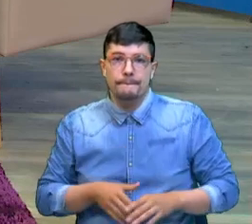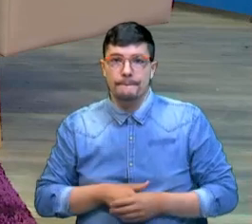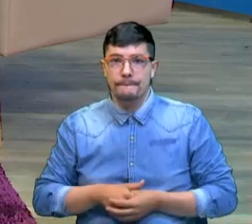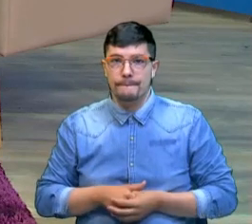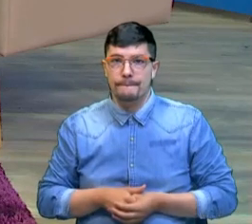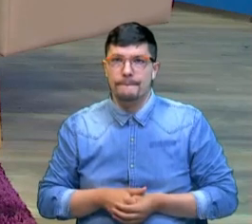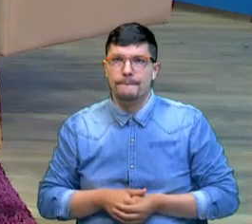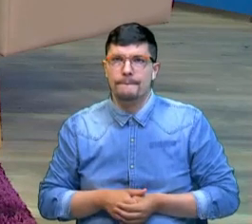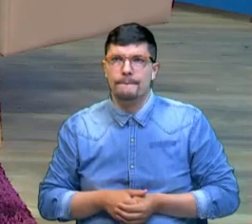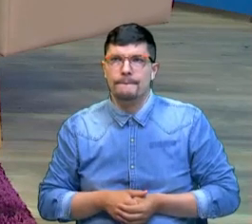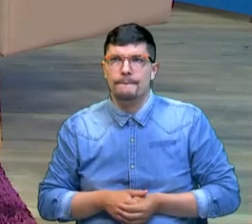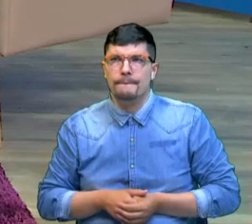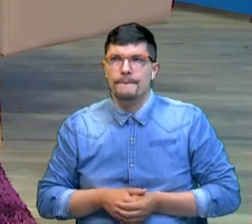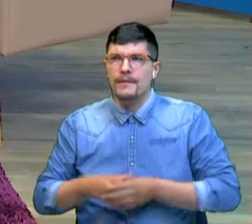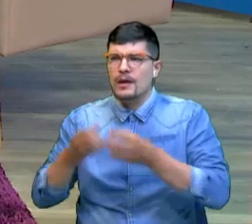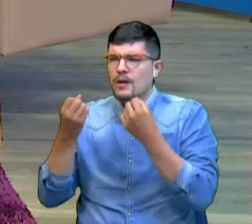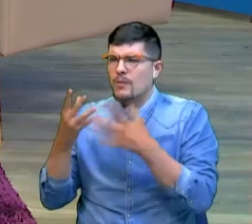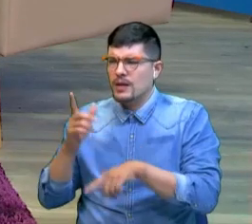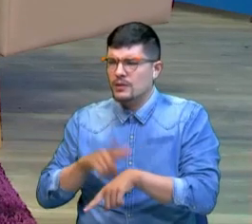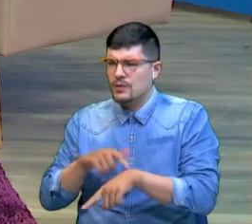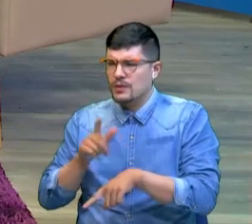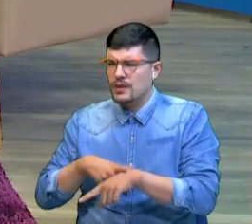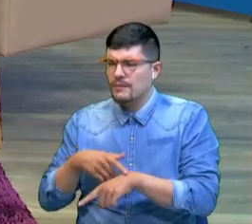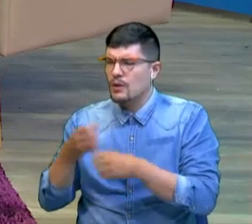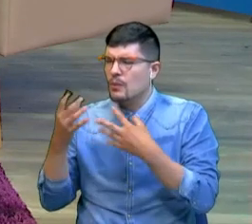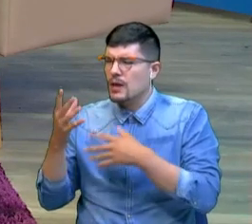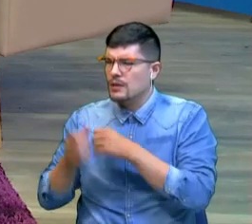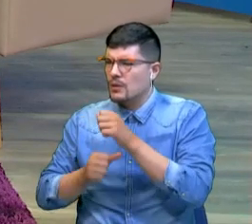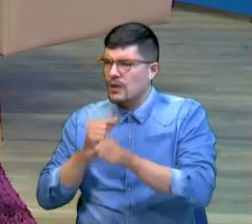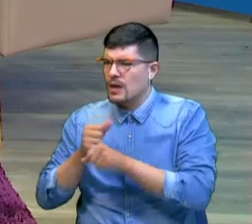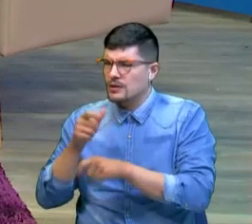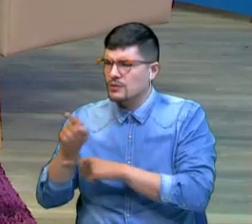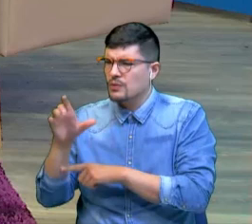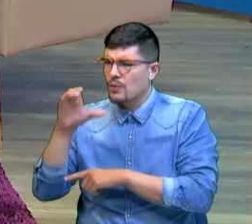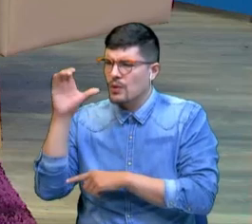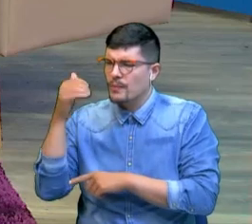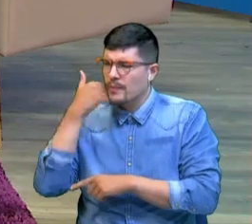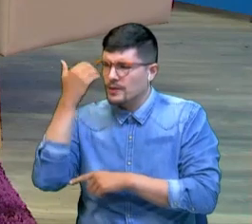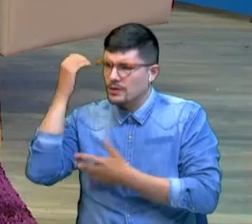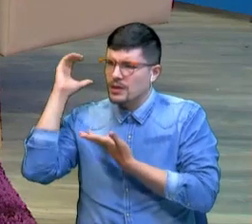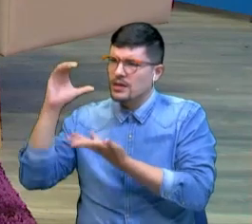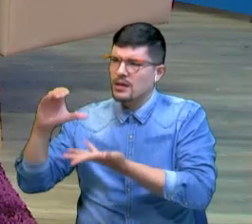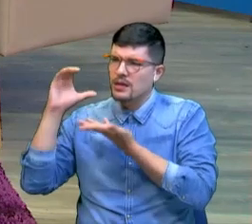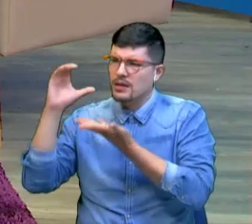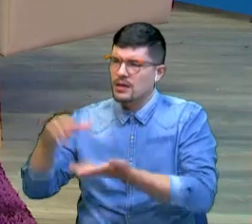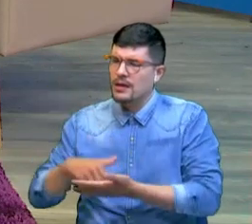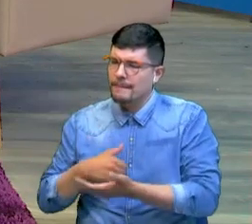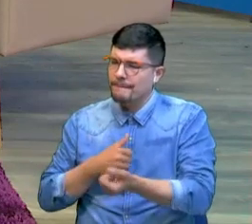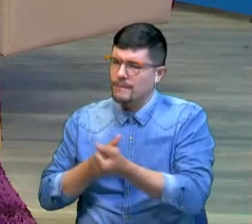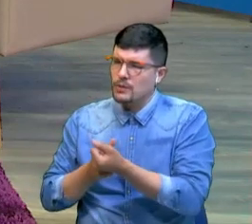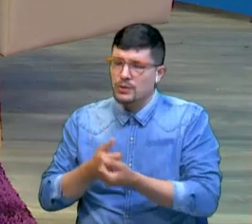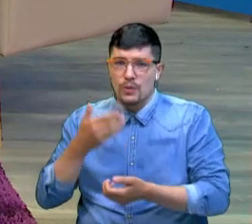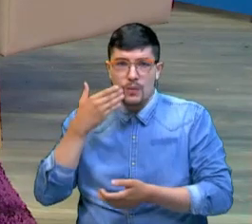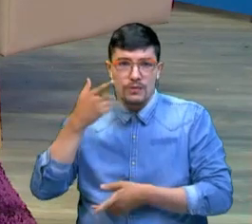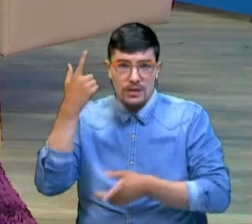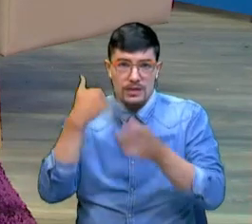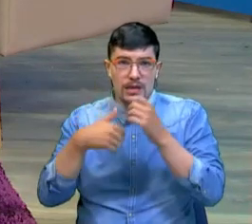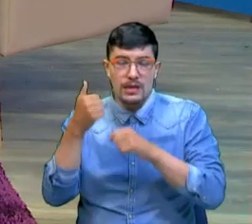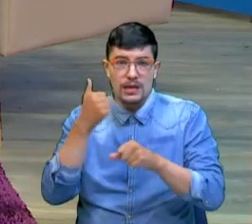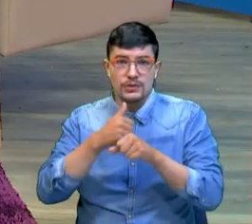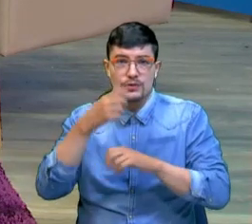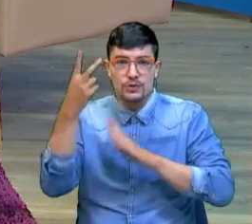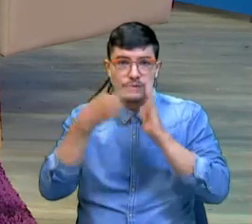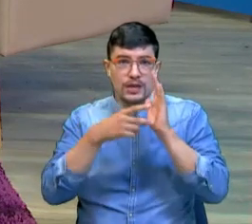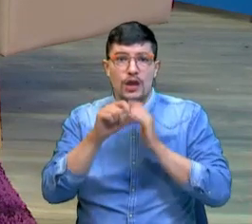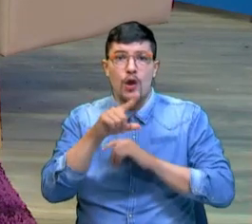mínimo. ¿Cuánto porque lleva con subsidio, Norma? ¿Cuánto lleva con subsidio? Con subsidio yo empecé desde el 2011